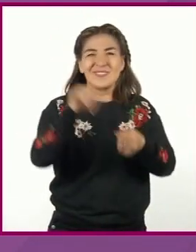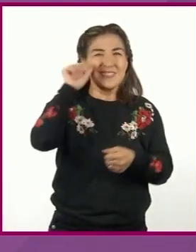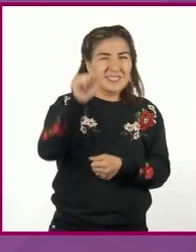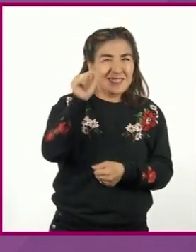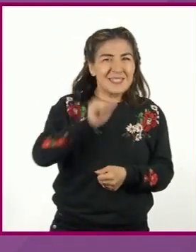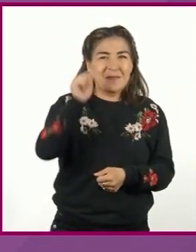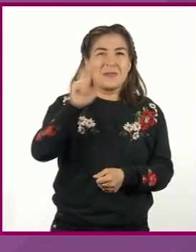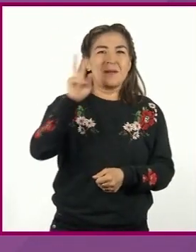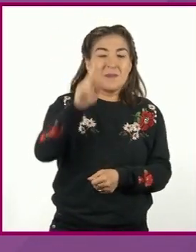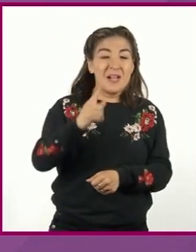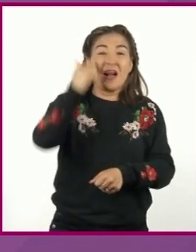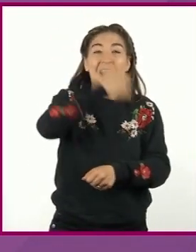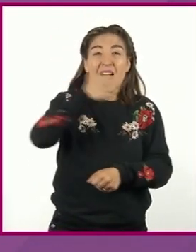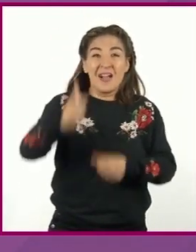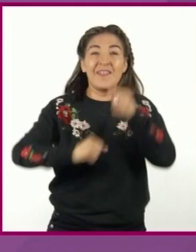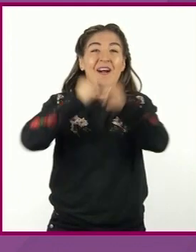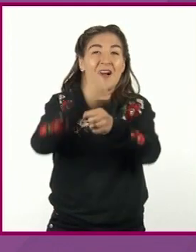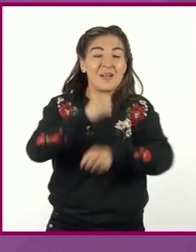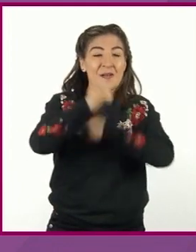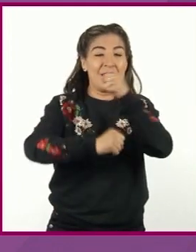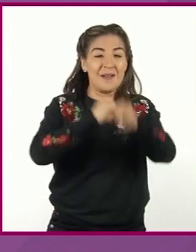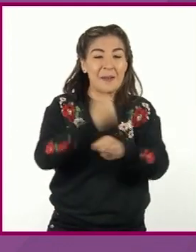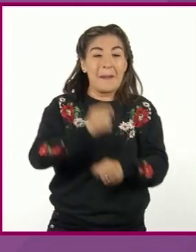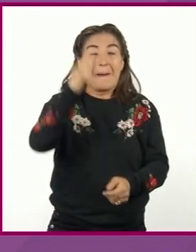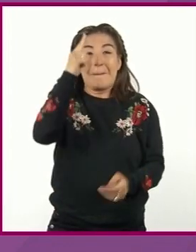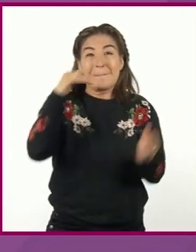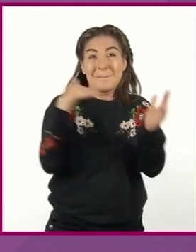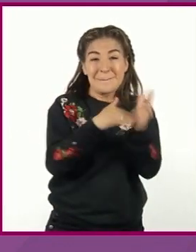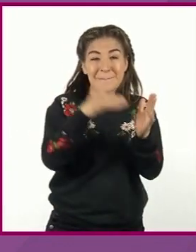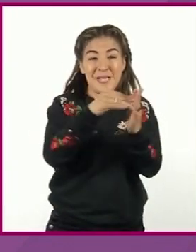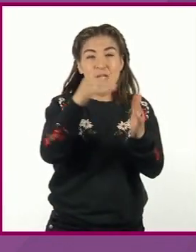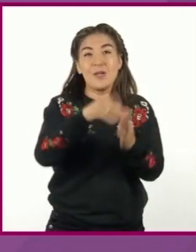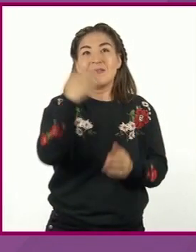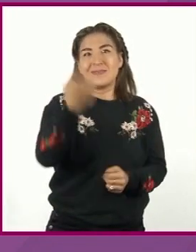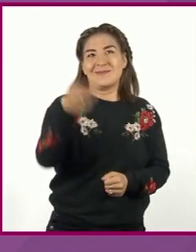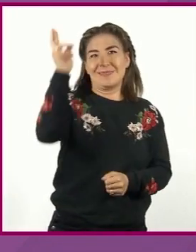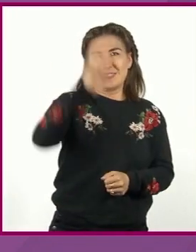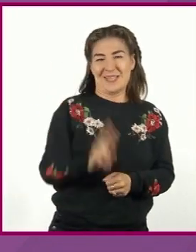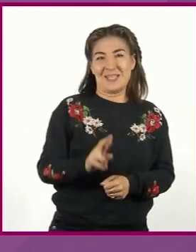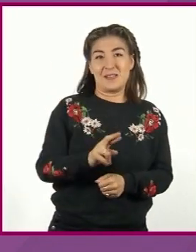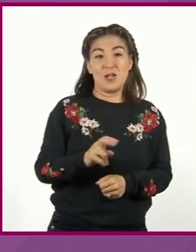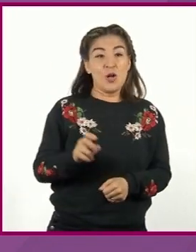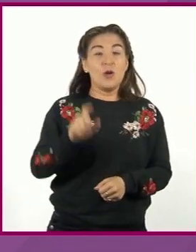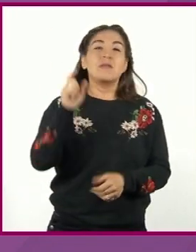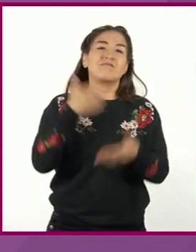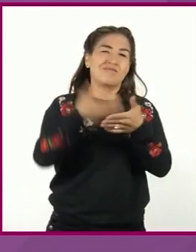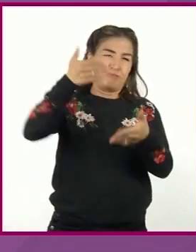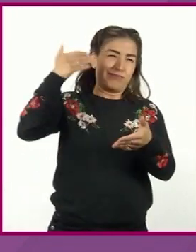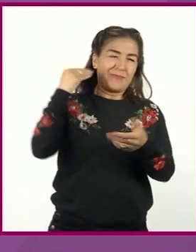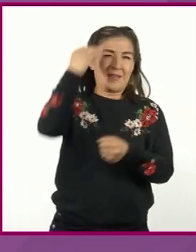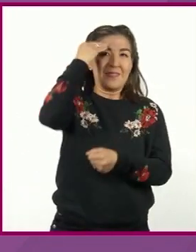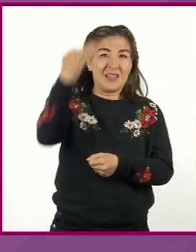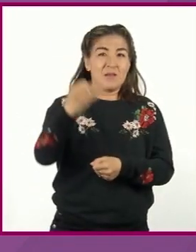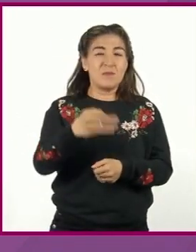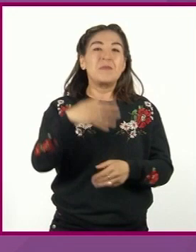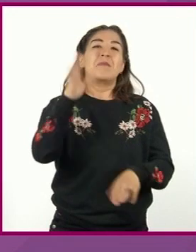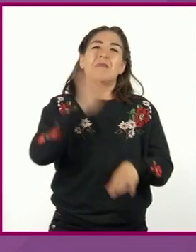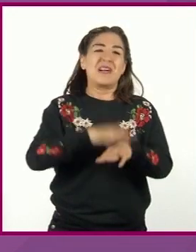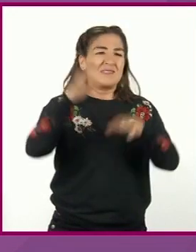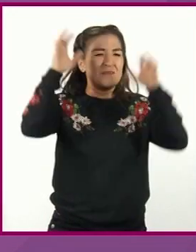naturaleza. Cada año caen sobre la Tierra más de 1,000 millones de ellos. Y en épocas pasadas sus consecuencias